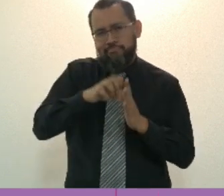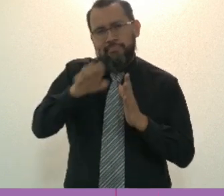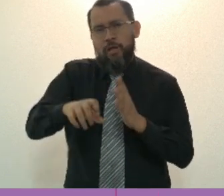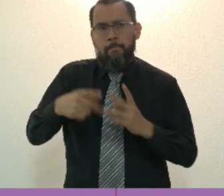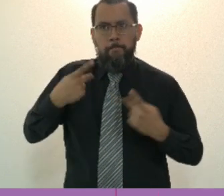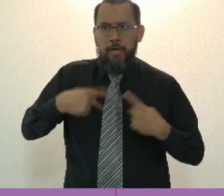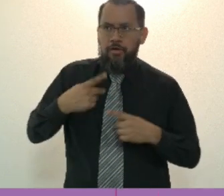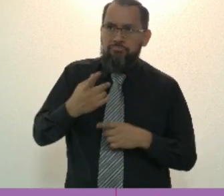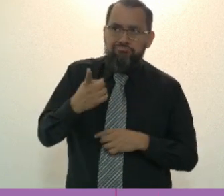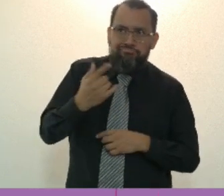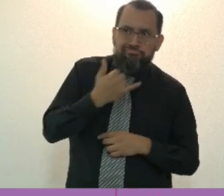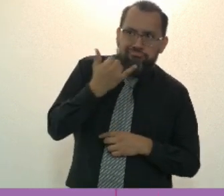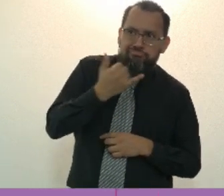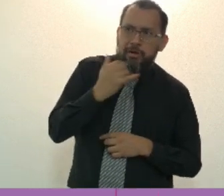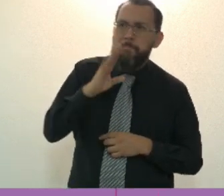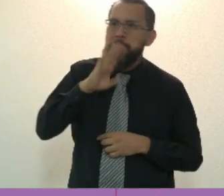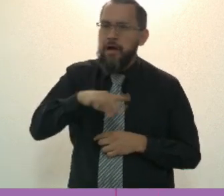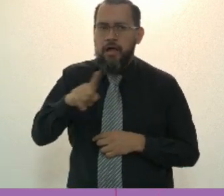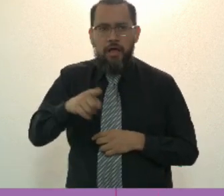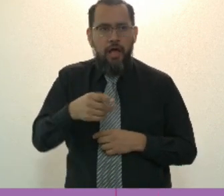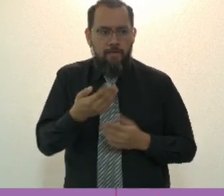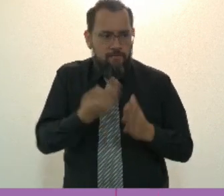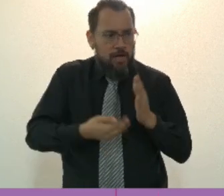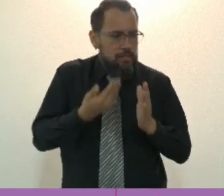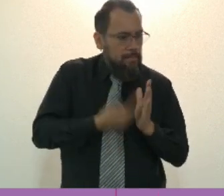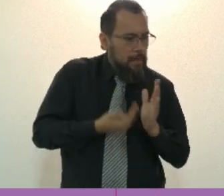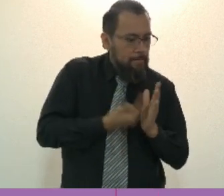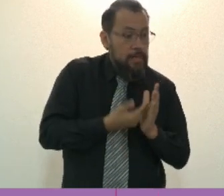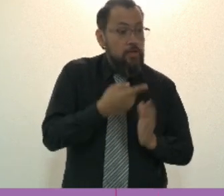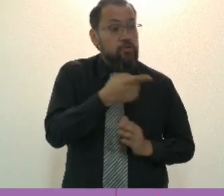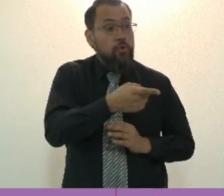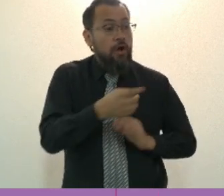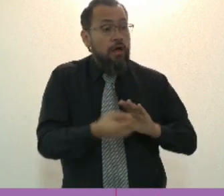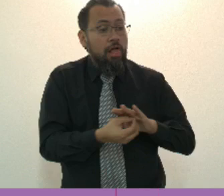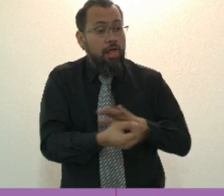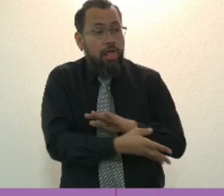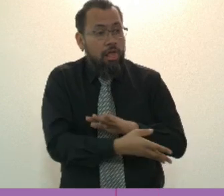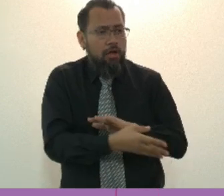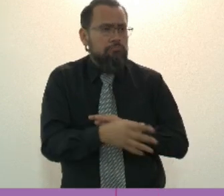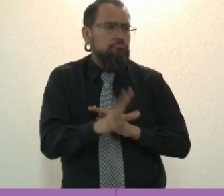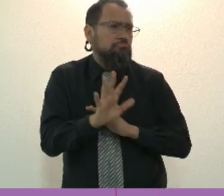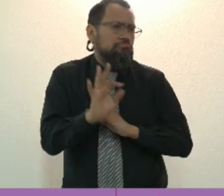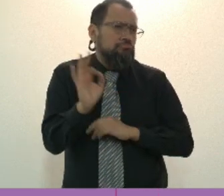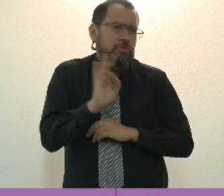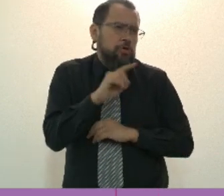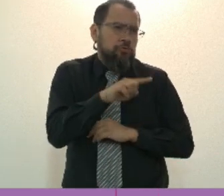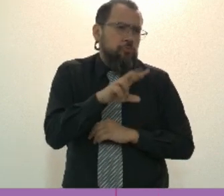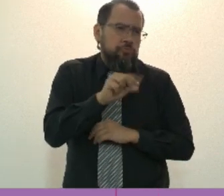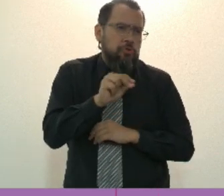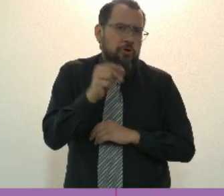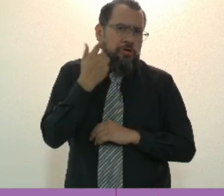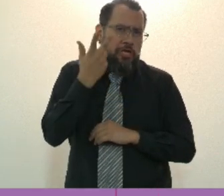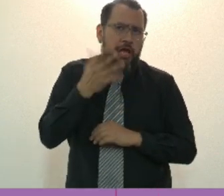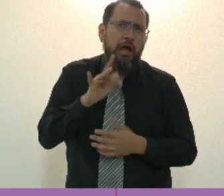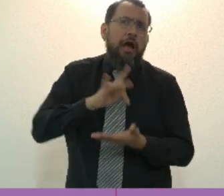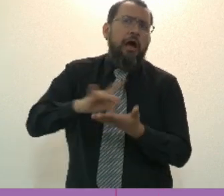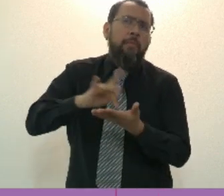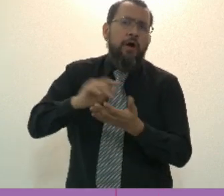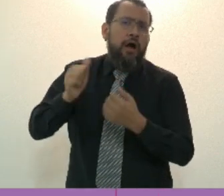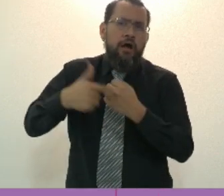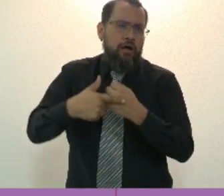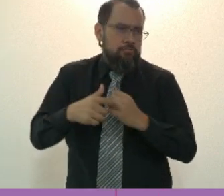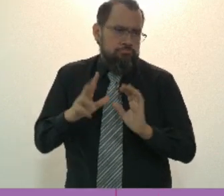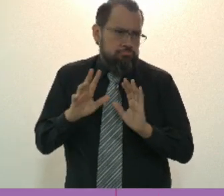algo indebido, pues eso que tú omitiste, quizás originalmente no con esa intención, la ley no